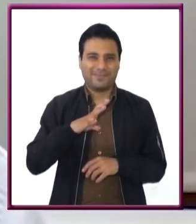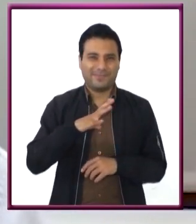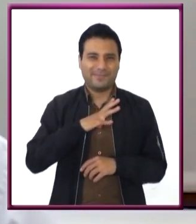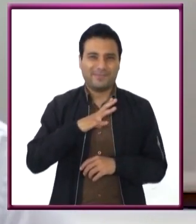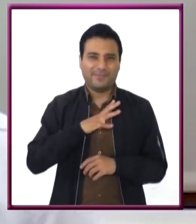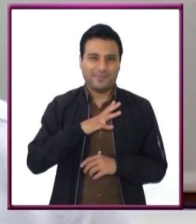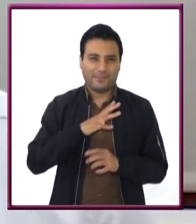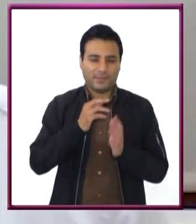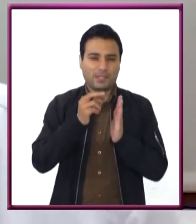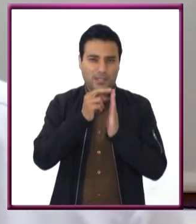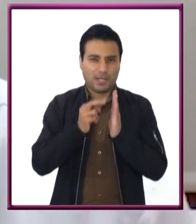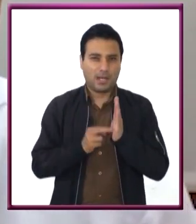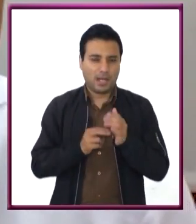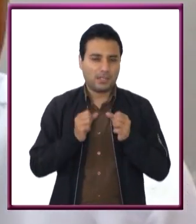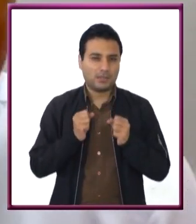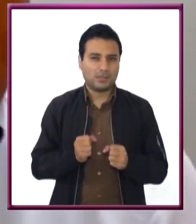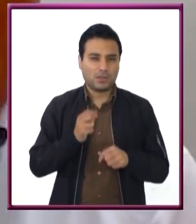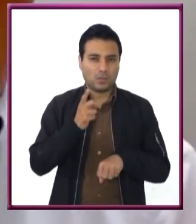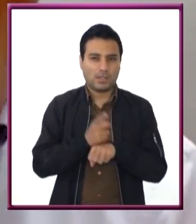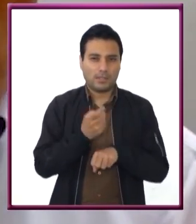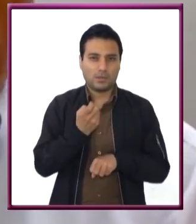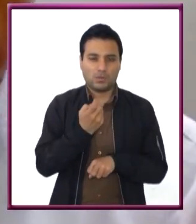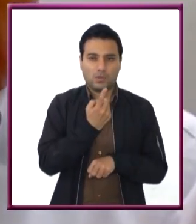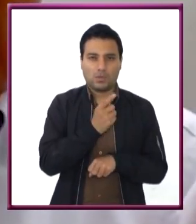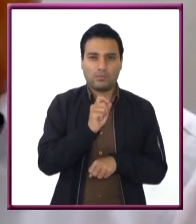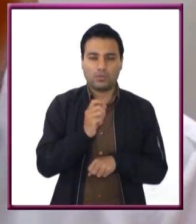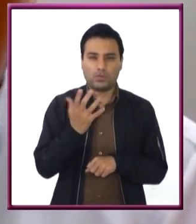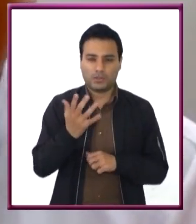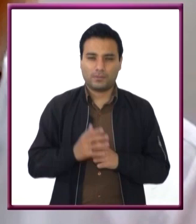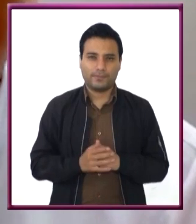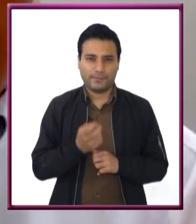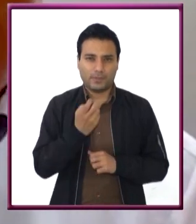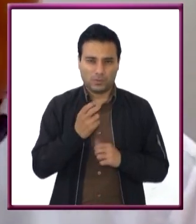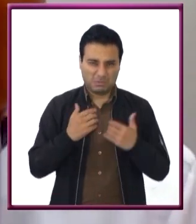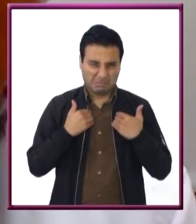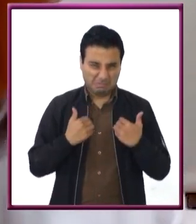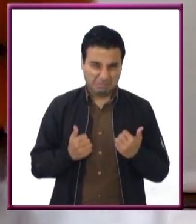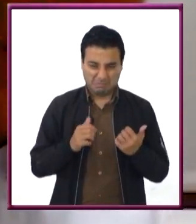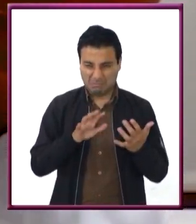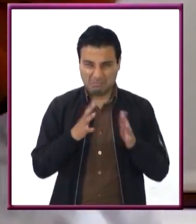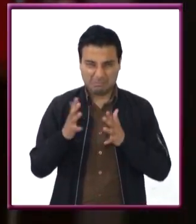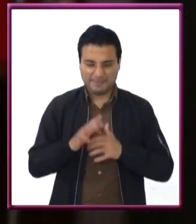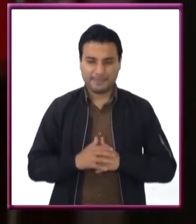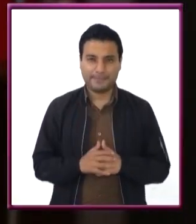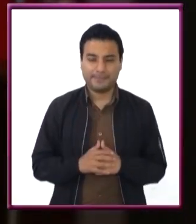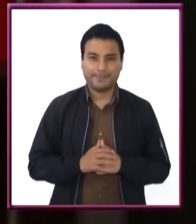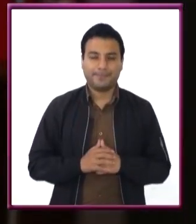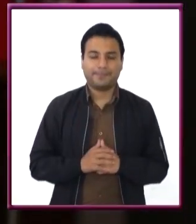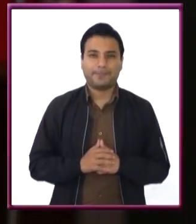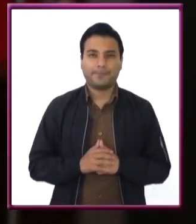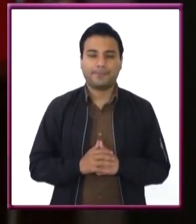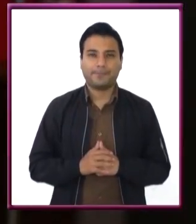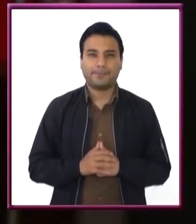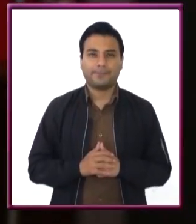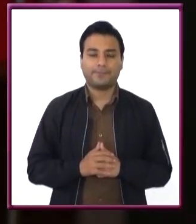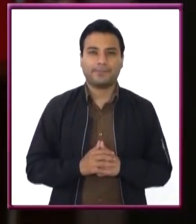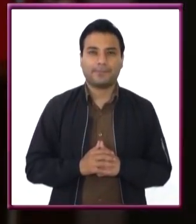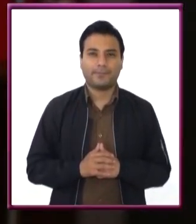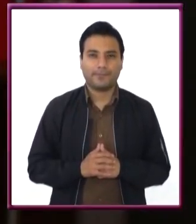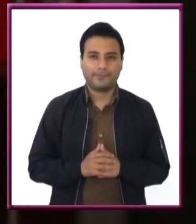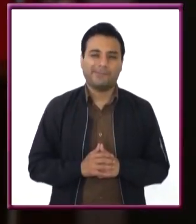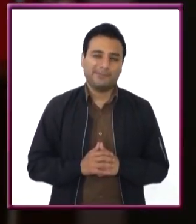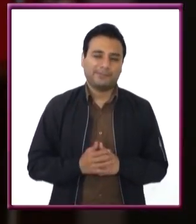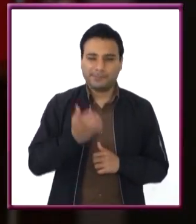gran margen de seguridad. A eso se refiere el 1.5. Básicamente, no sé si me di a entender. Oye, y bueno, creo que